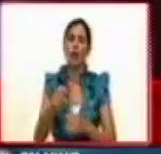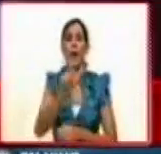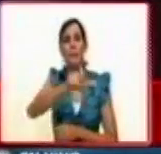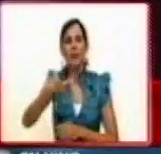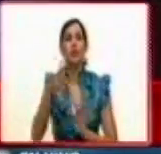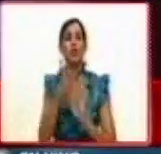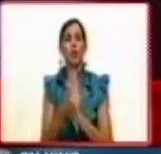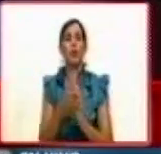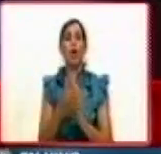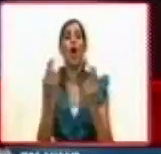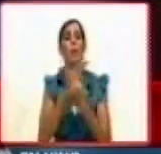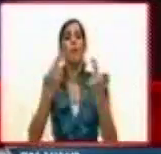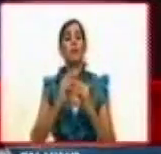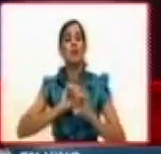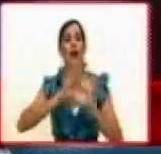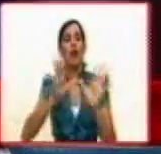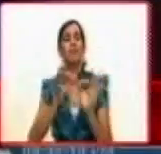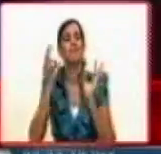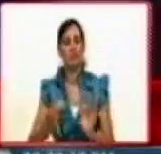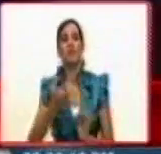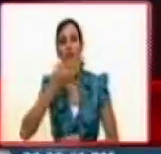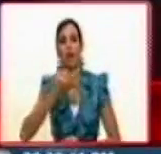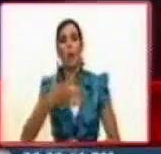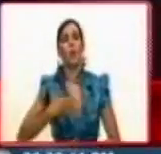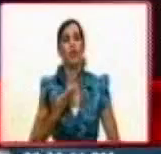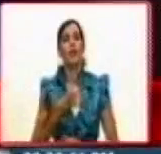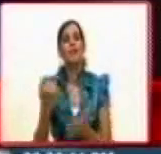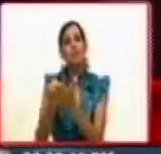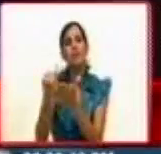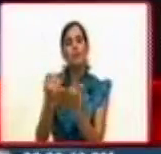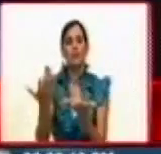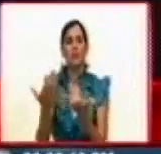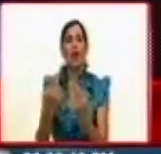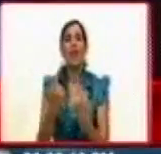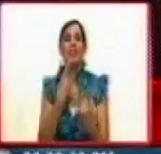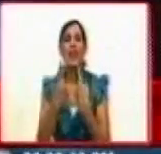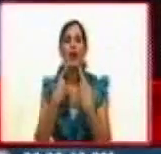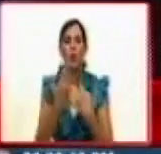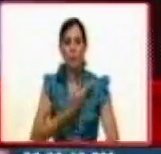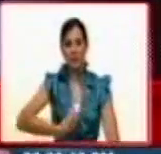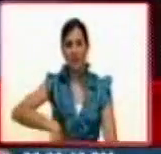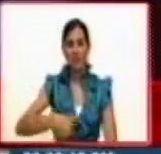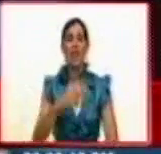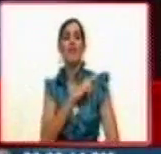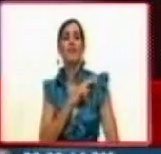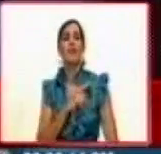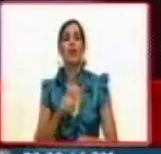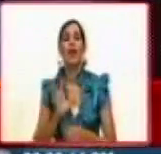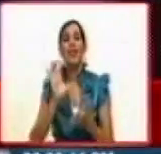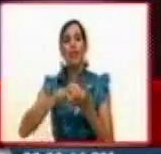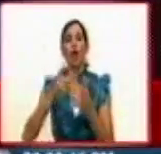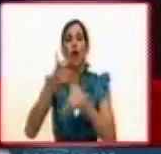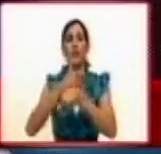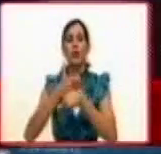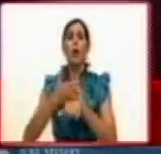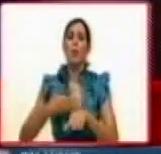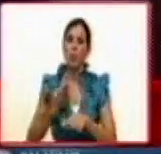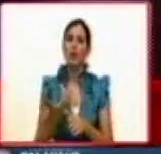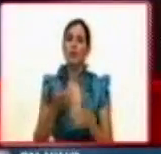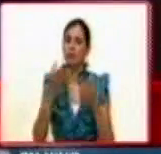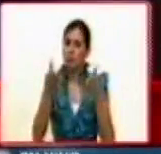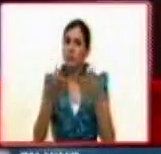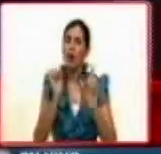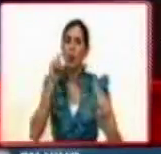concretos, realistas y verificables. El diálogo de los jefes de Estado y Gobierno puede basarse en este sólido